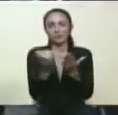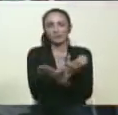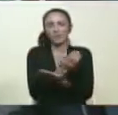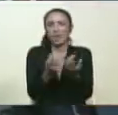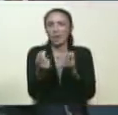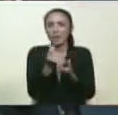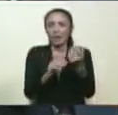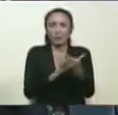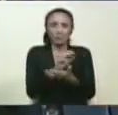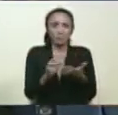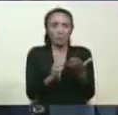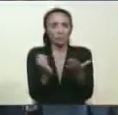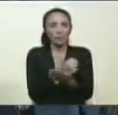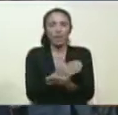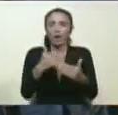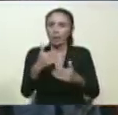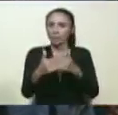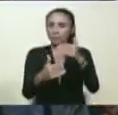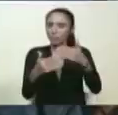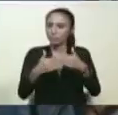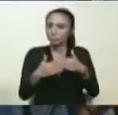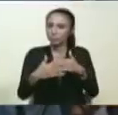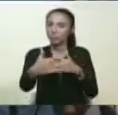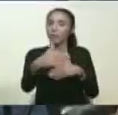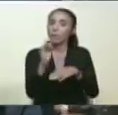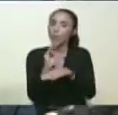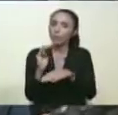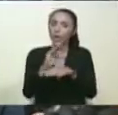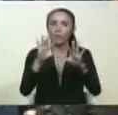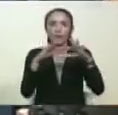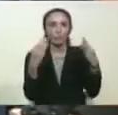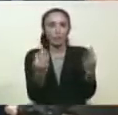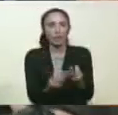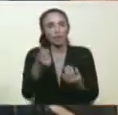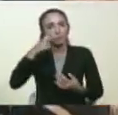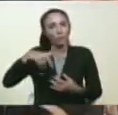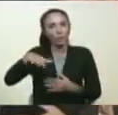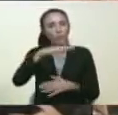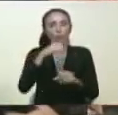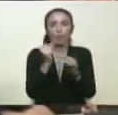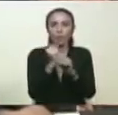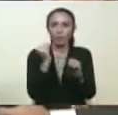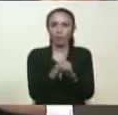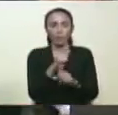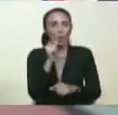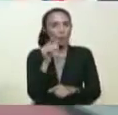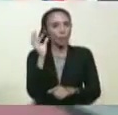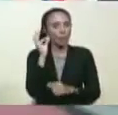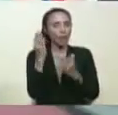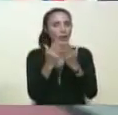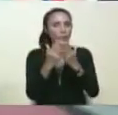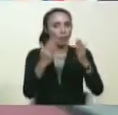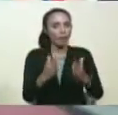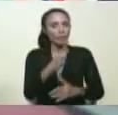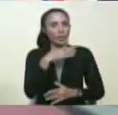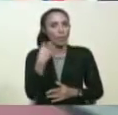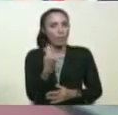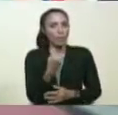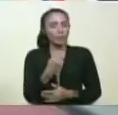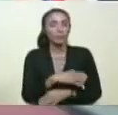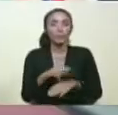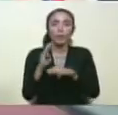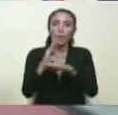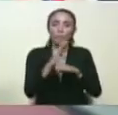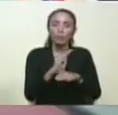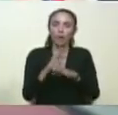económica y en avanzar en la prosperidad, en la protección de la familia, del trabajador, de la trabajadora, del estudiante, del joven, en la protección